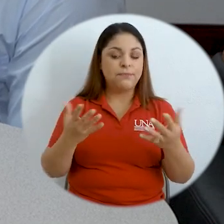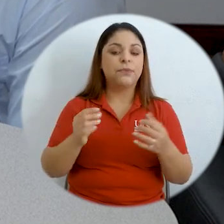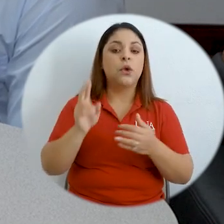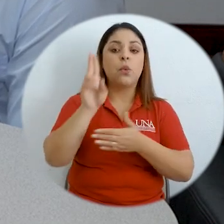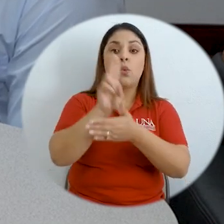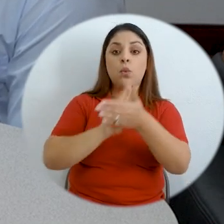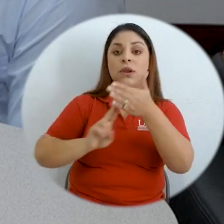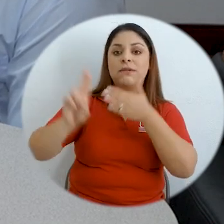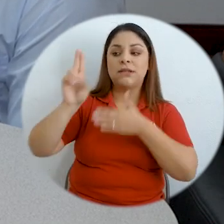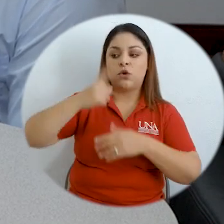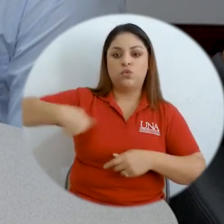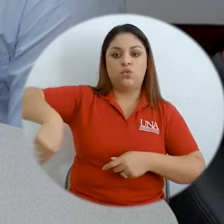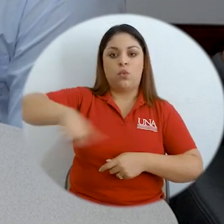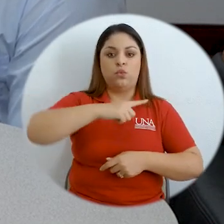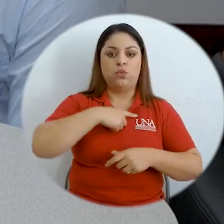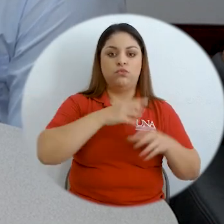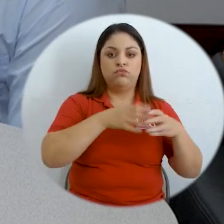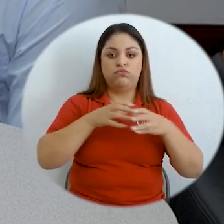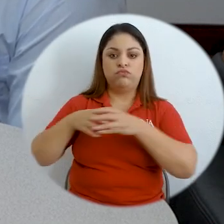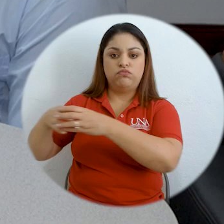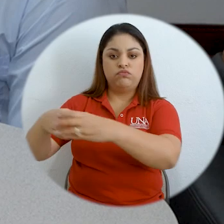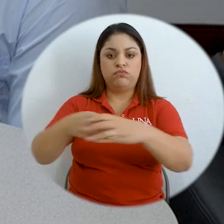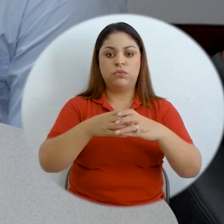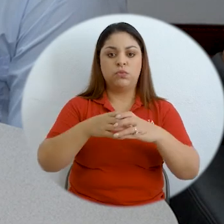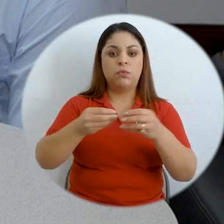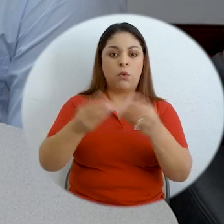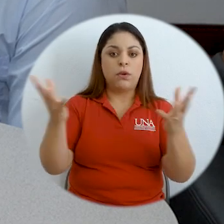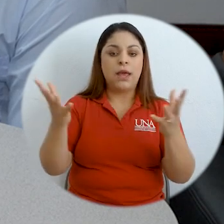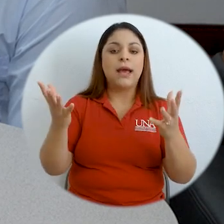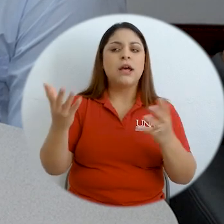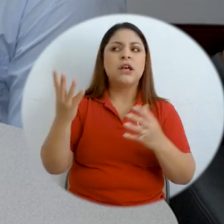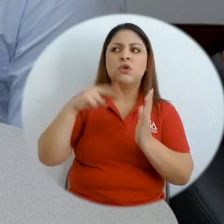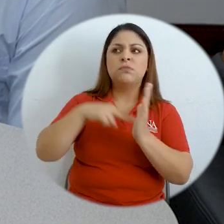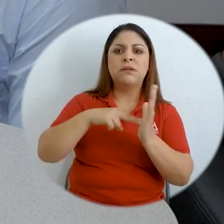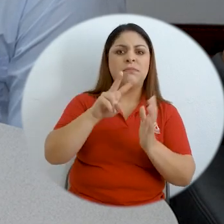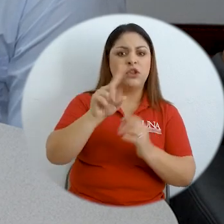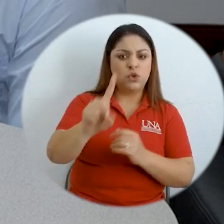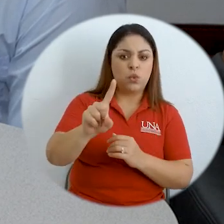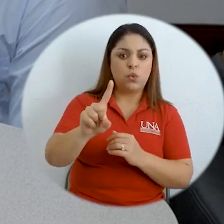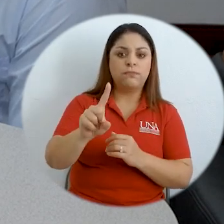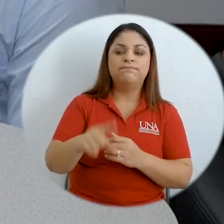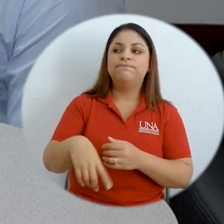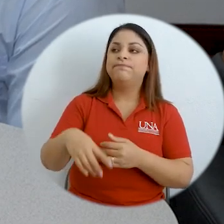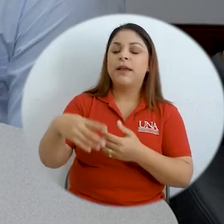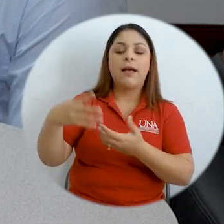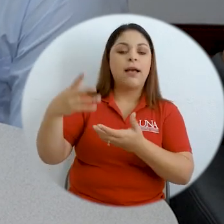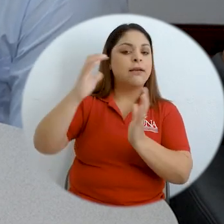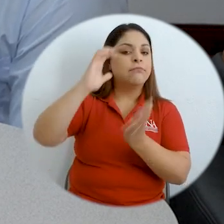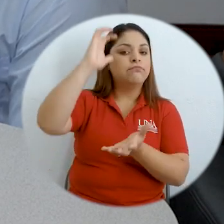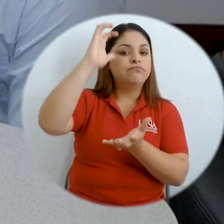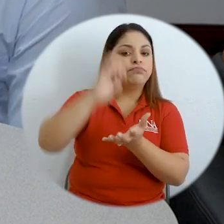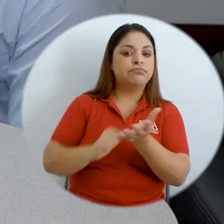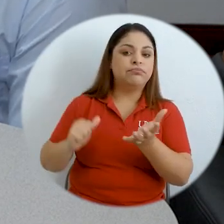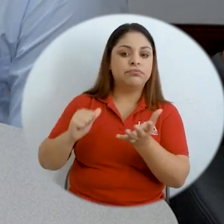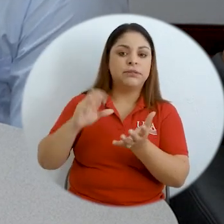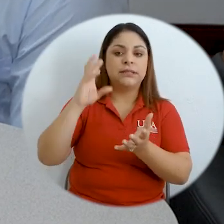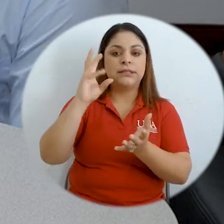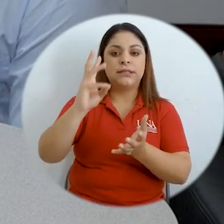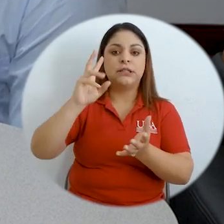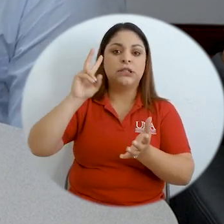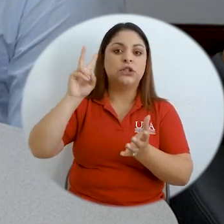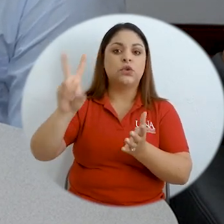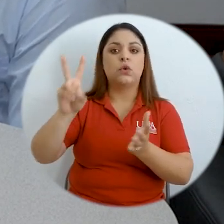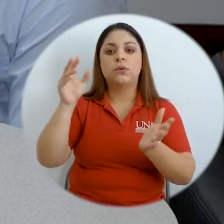en el 2021 dejamos de recibir cerca de 62,500 millones de colones